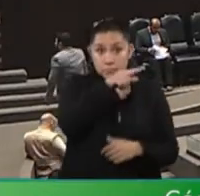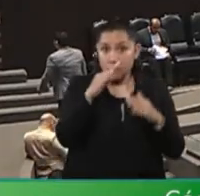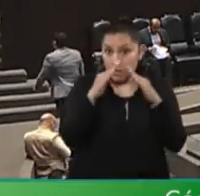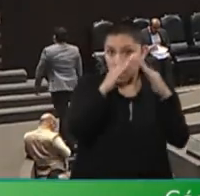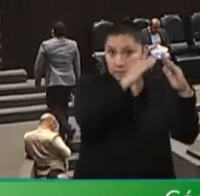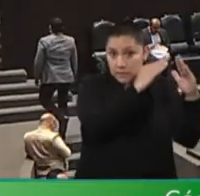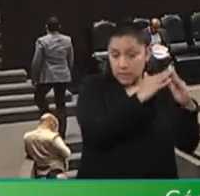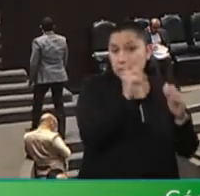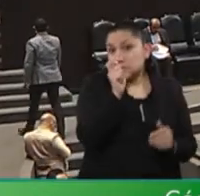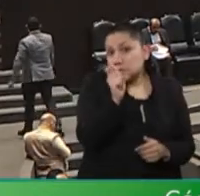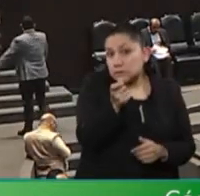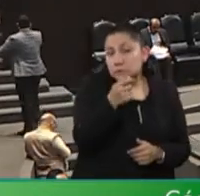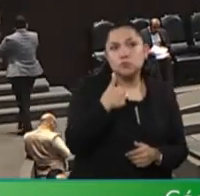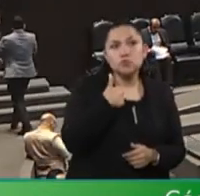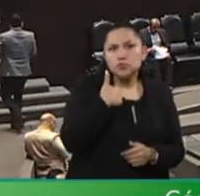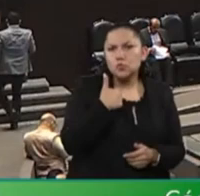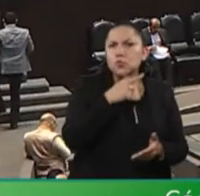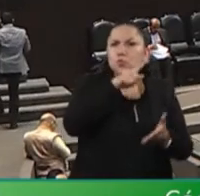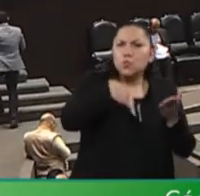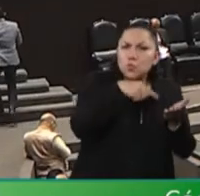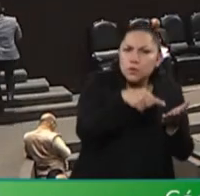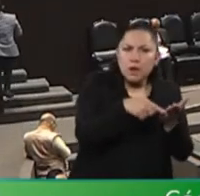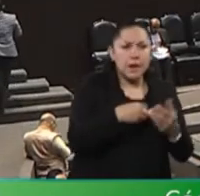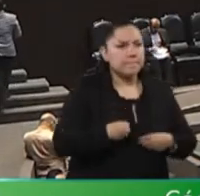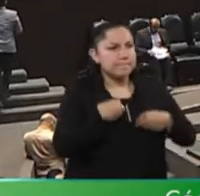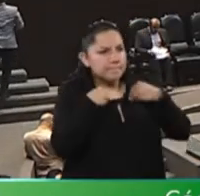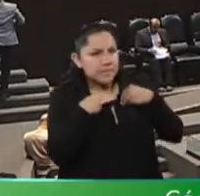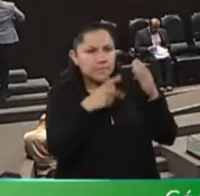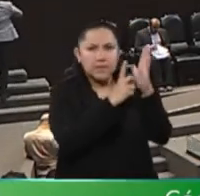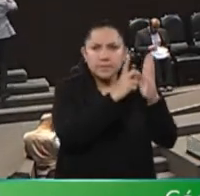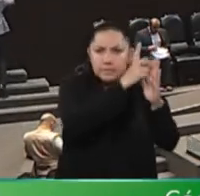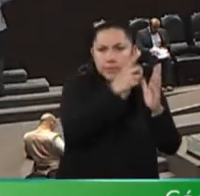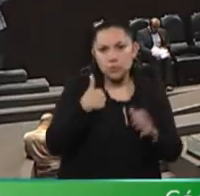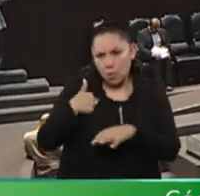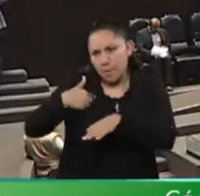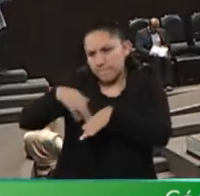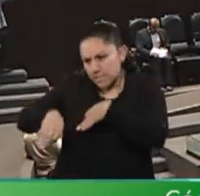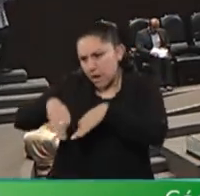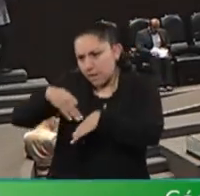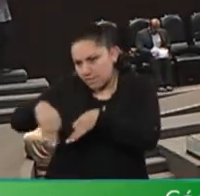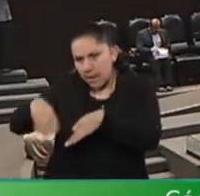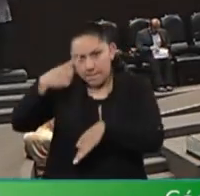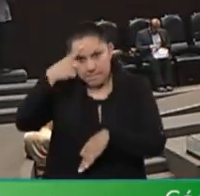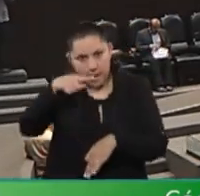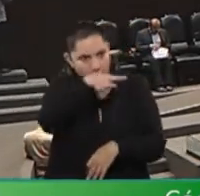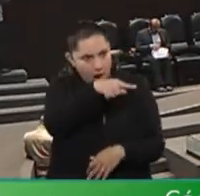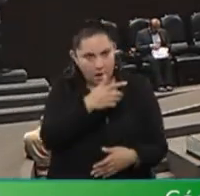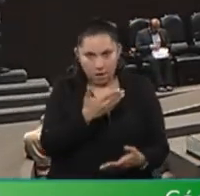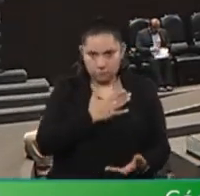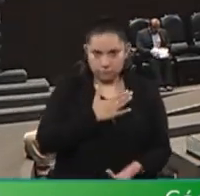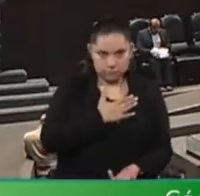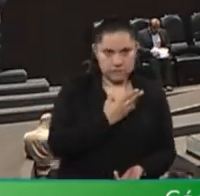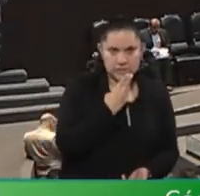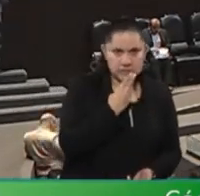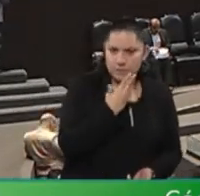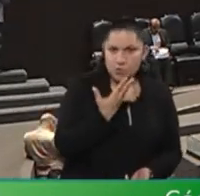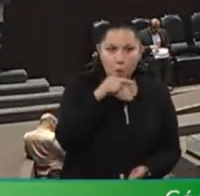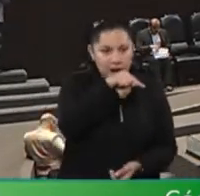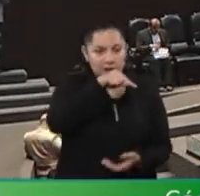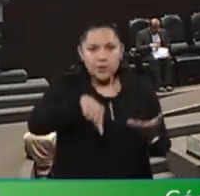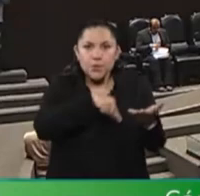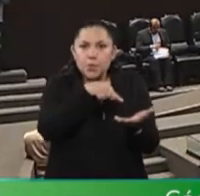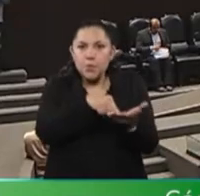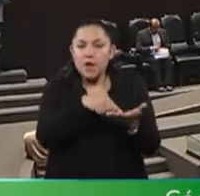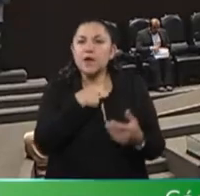materializado y tangible en el que siempre podremos sentirnos seguros en especial en este tiempo de mujeres esta reforma